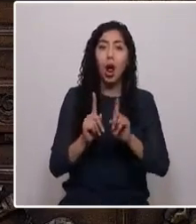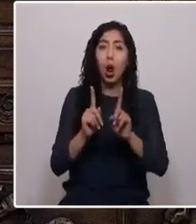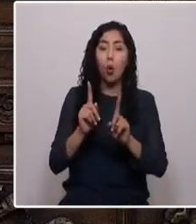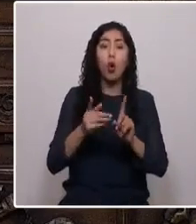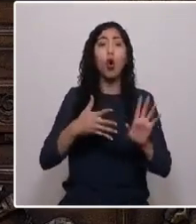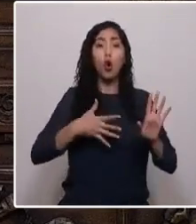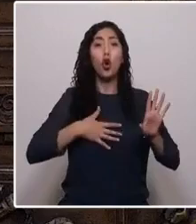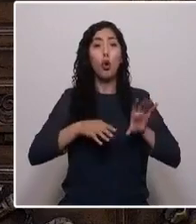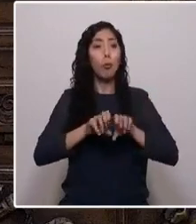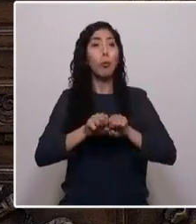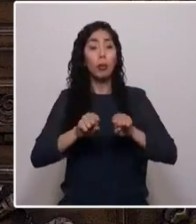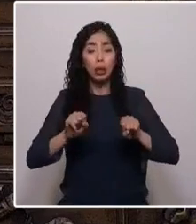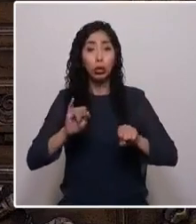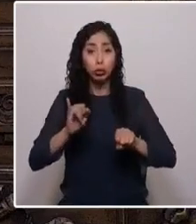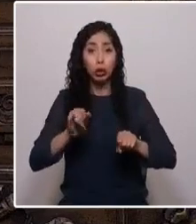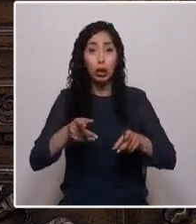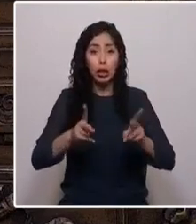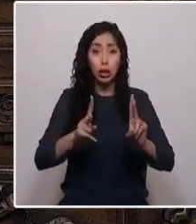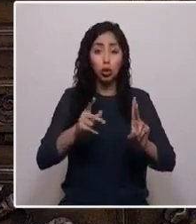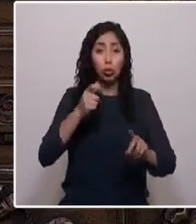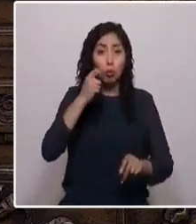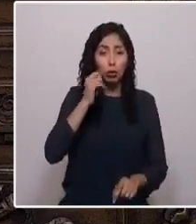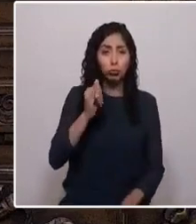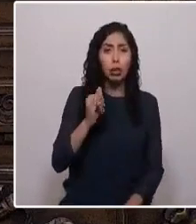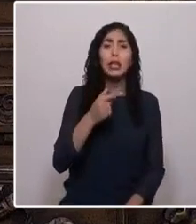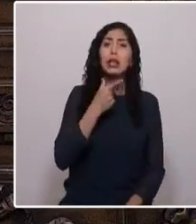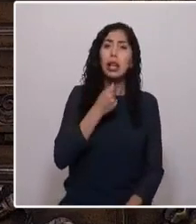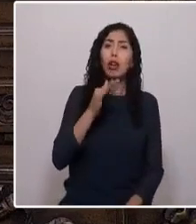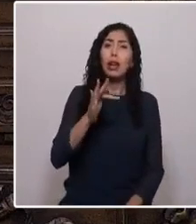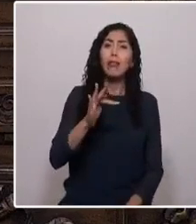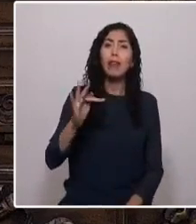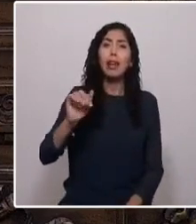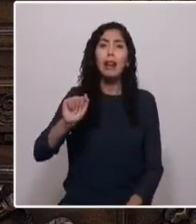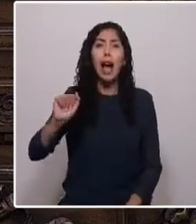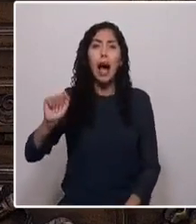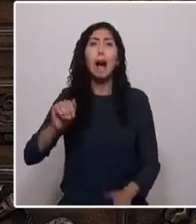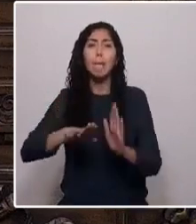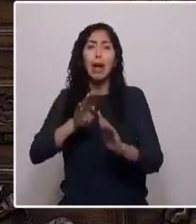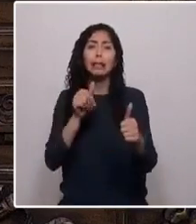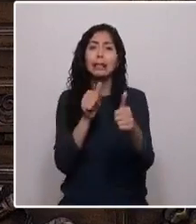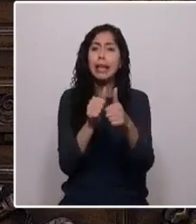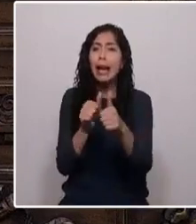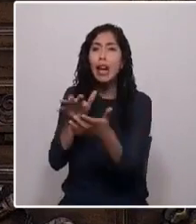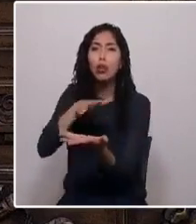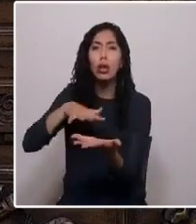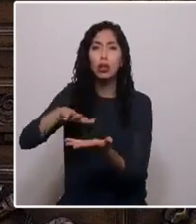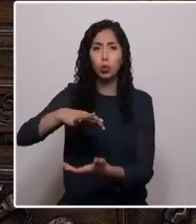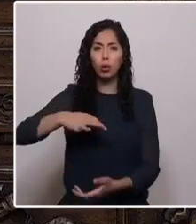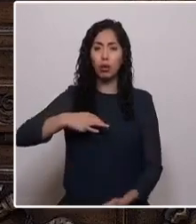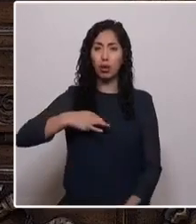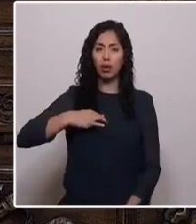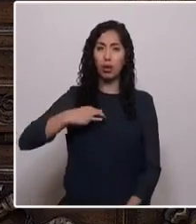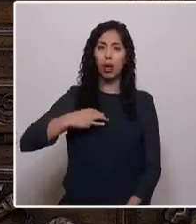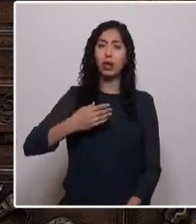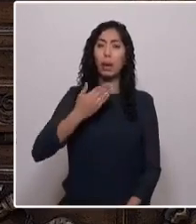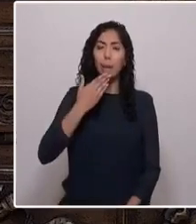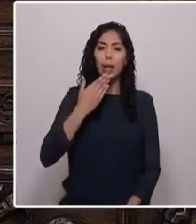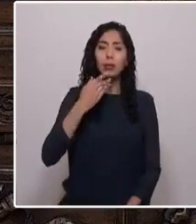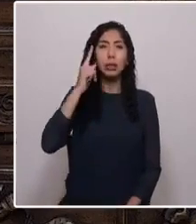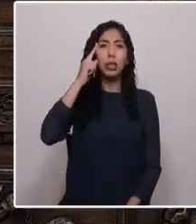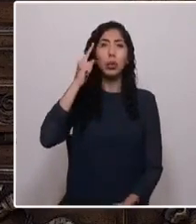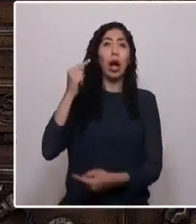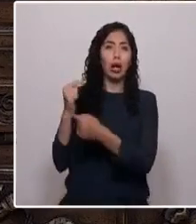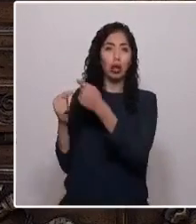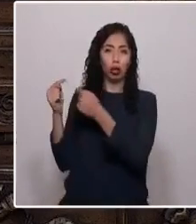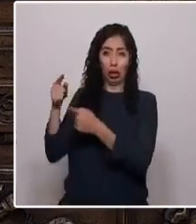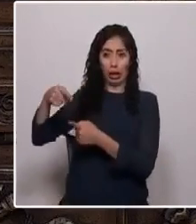derechos humanos. Quiero mis Fuerzas Armadas cercanas a la ciudadanía, valorando el gran aporte histórico que hacen al desarrollo